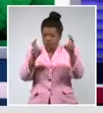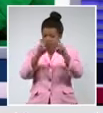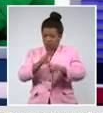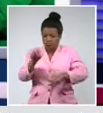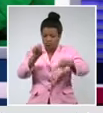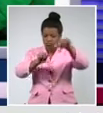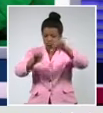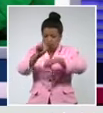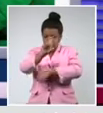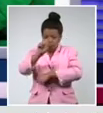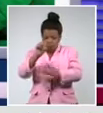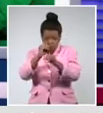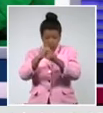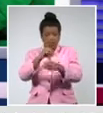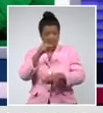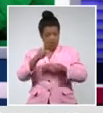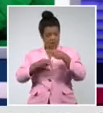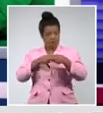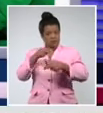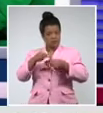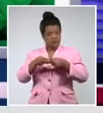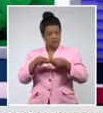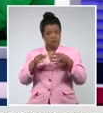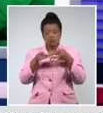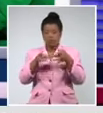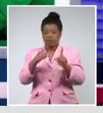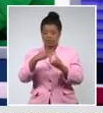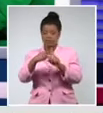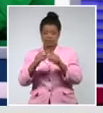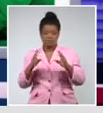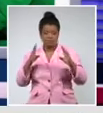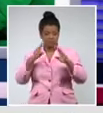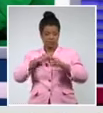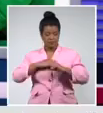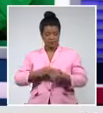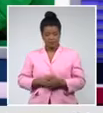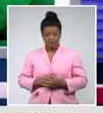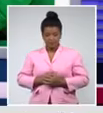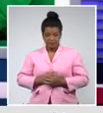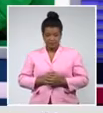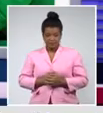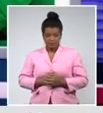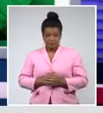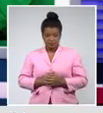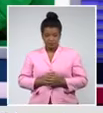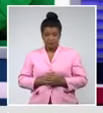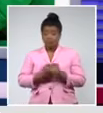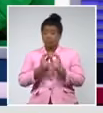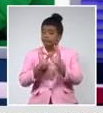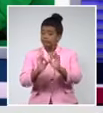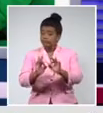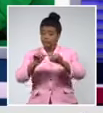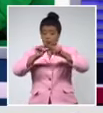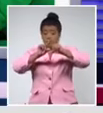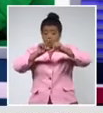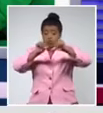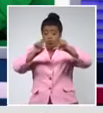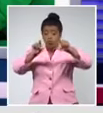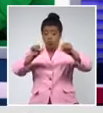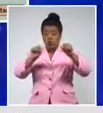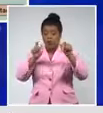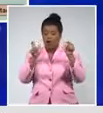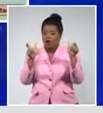muestras, no, con muestras procesadas de cada uno de ellos. De esta forma, Cuba disminuye su